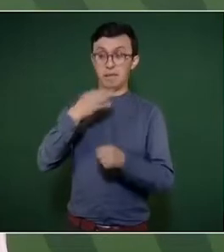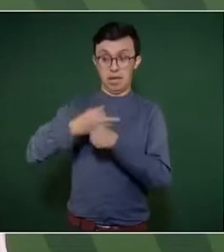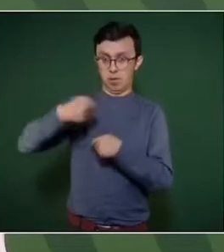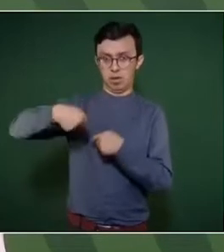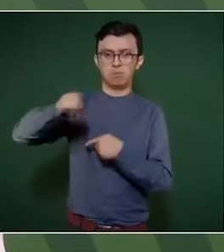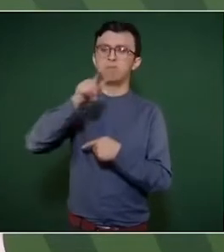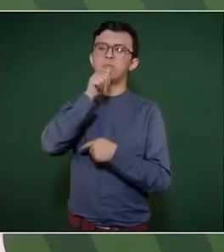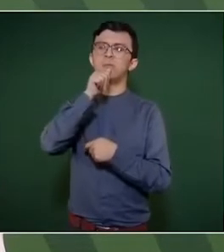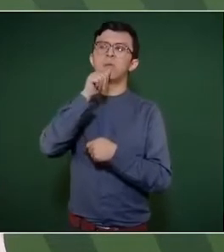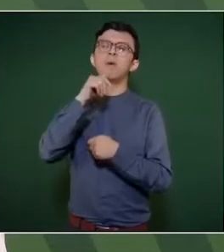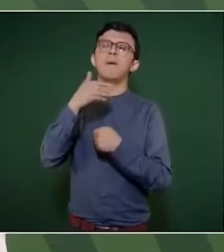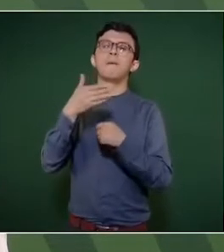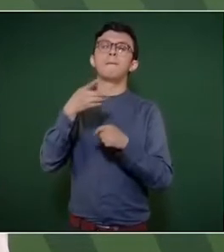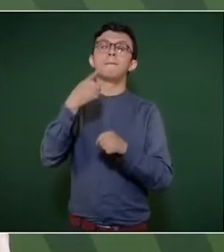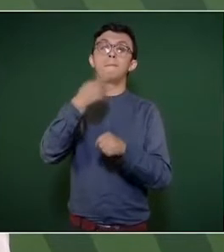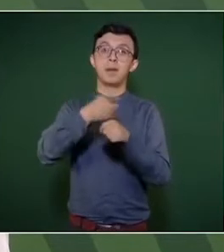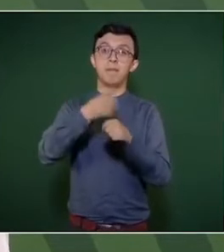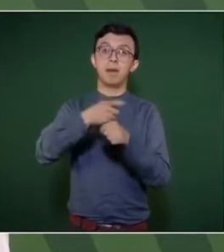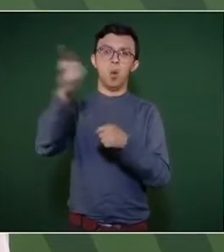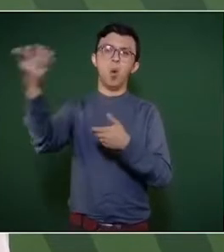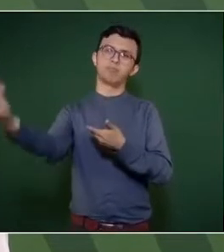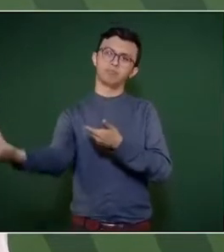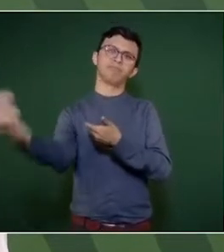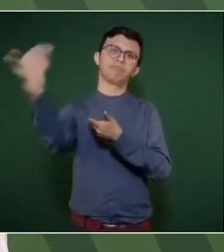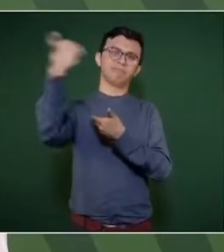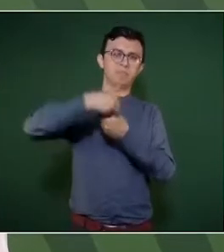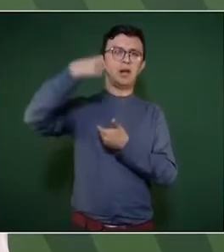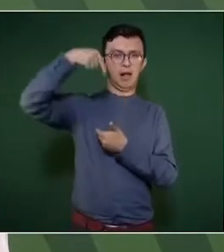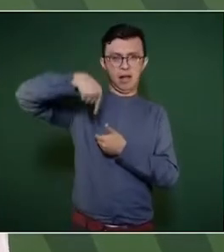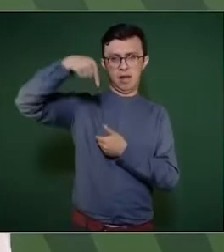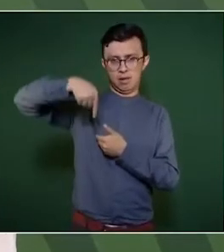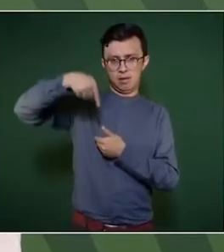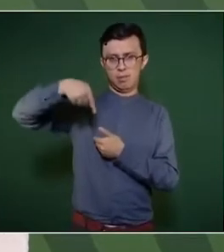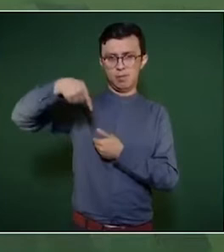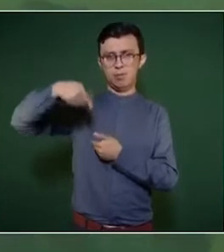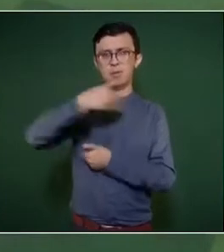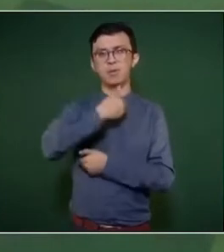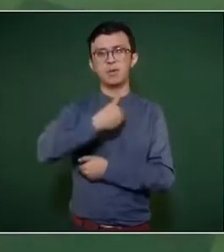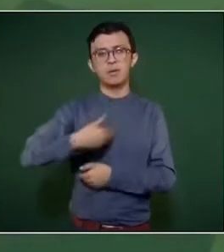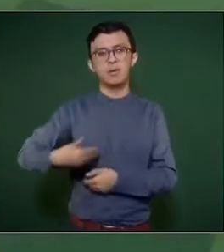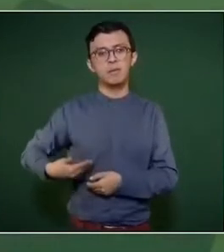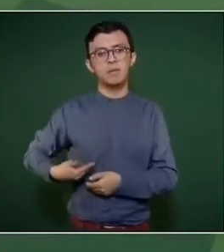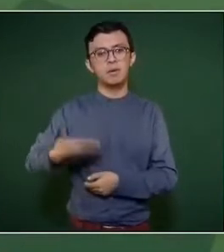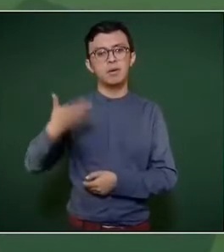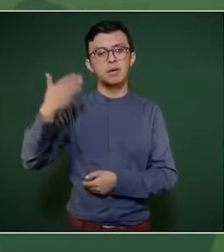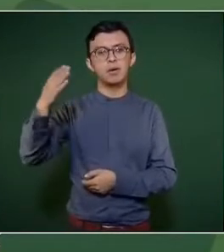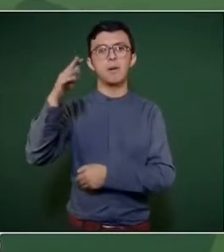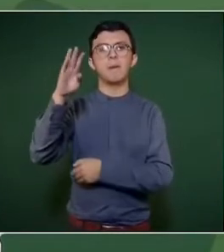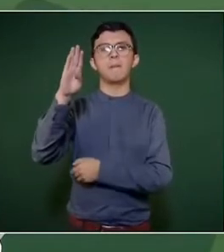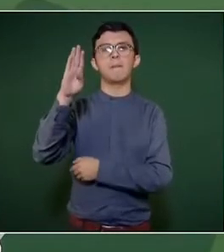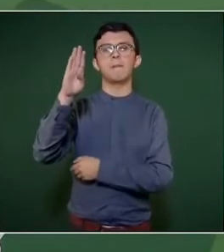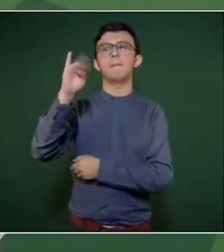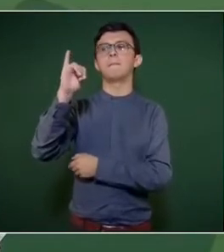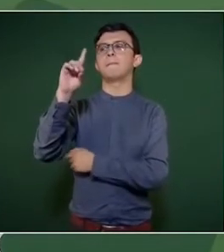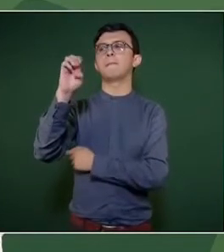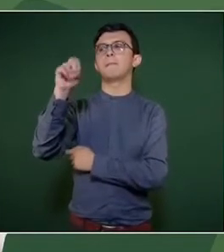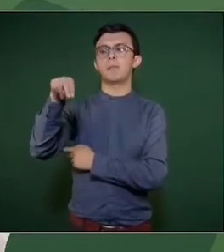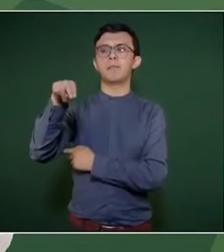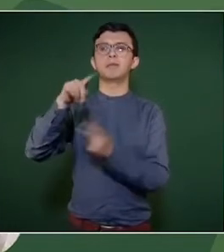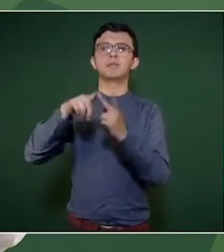nos van a visitar el presidente Biden, el primer ministro